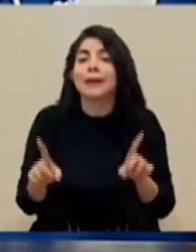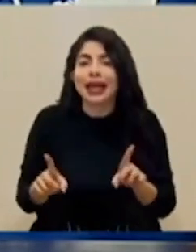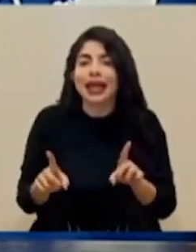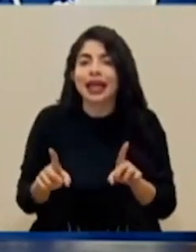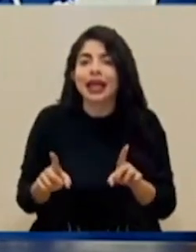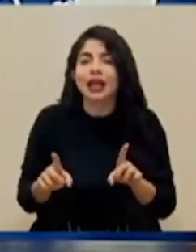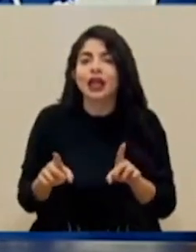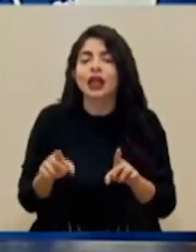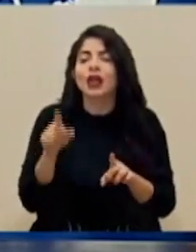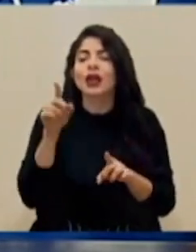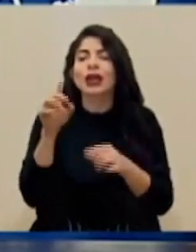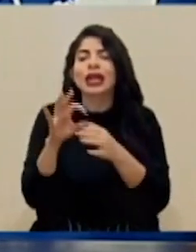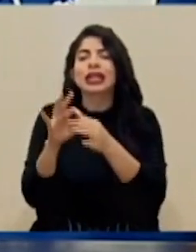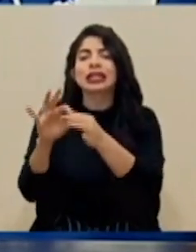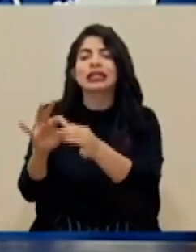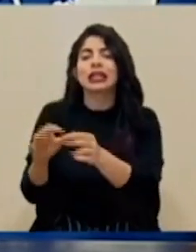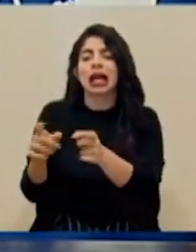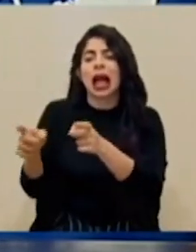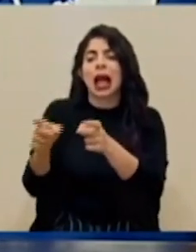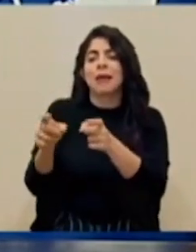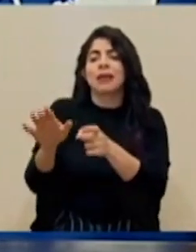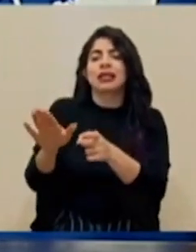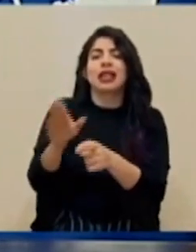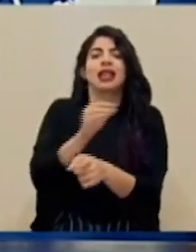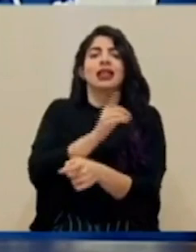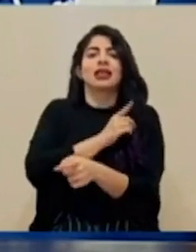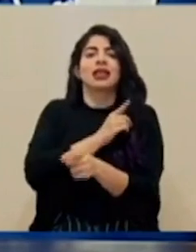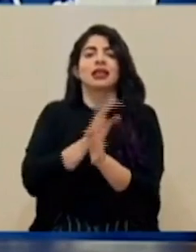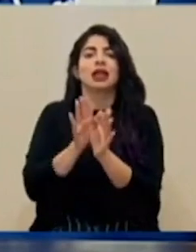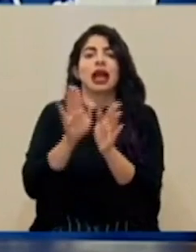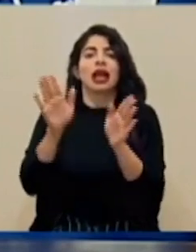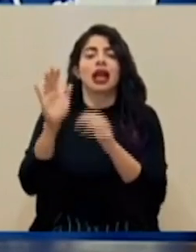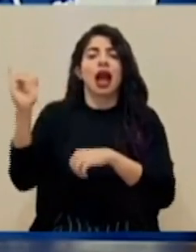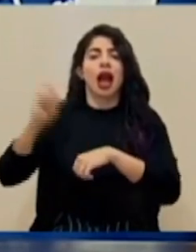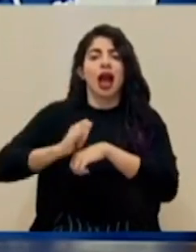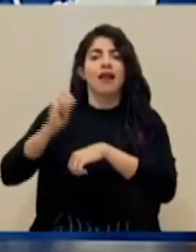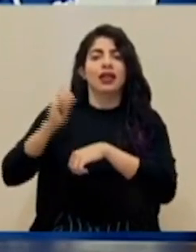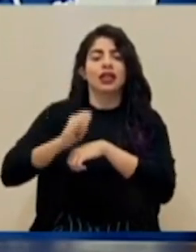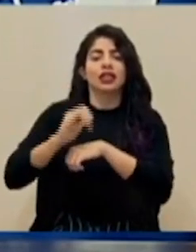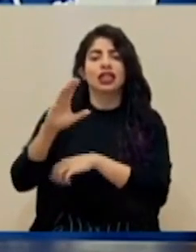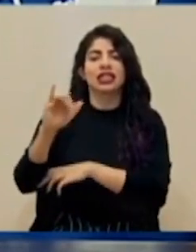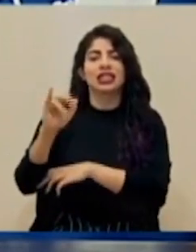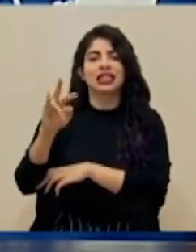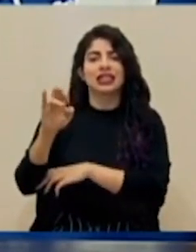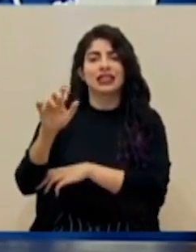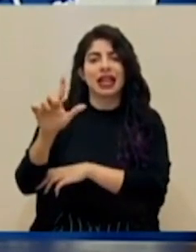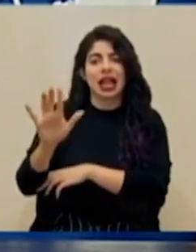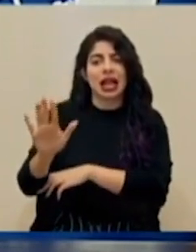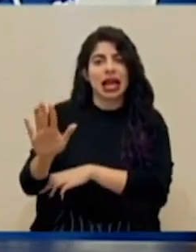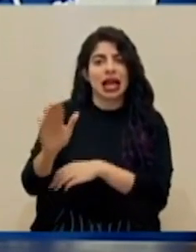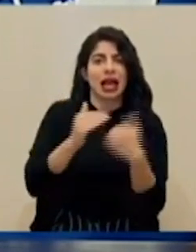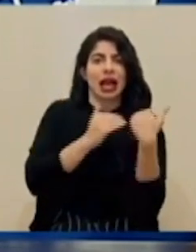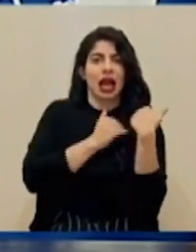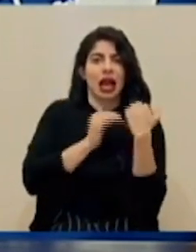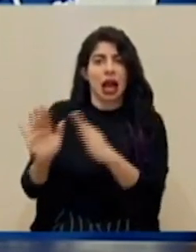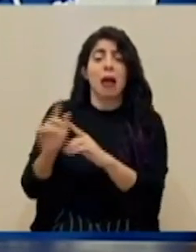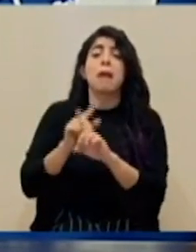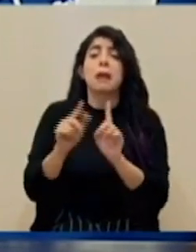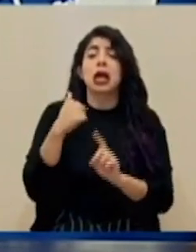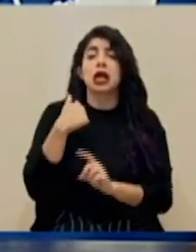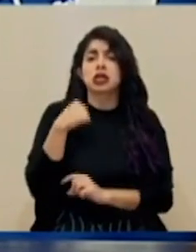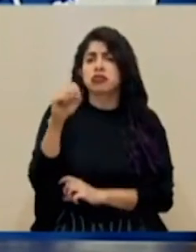del resorte administrativo de la Dirección General de Aviación Civil. Sin embargo, yo sí estoy